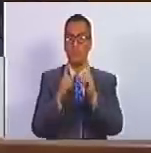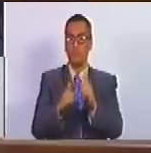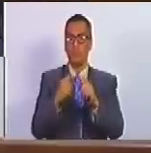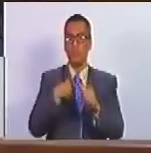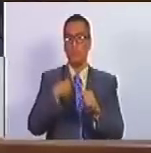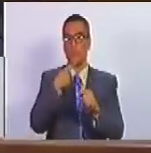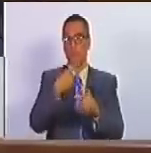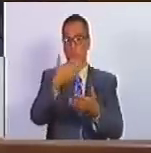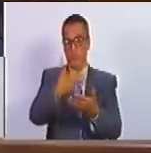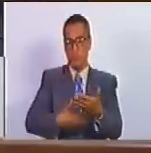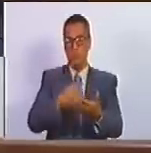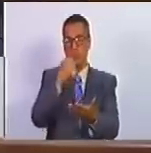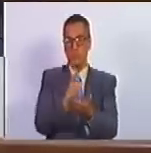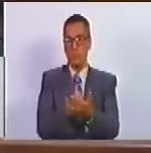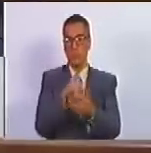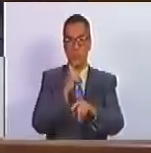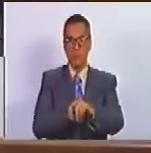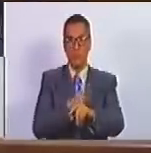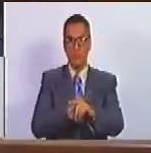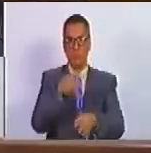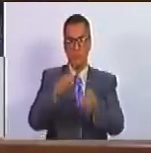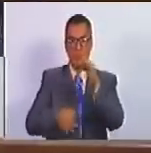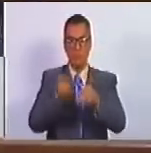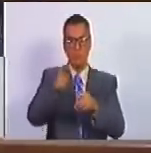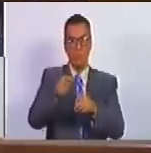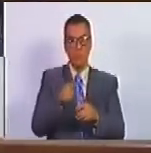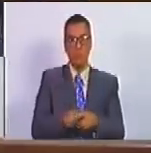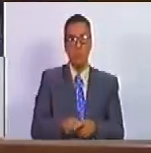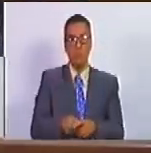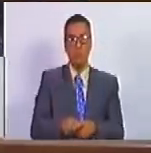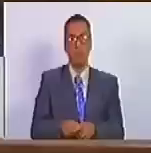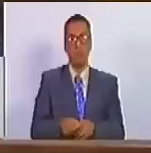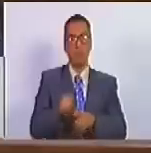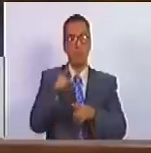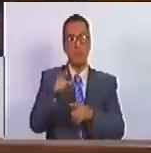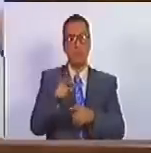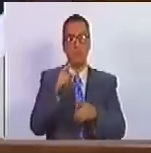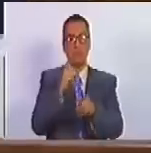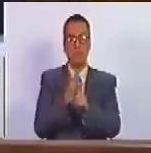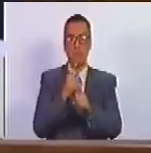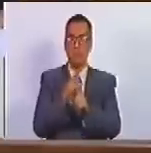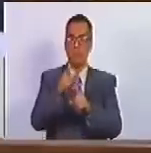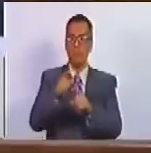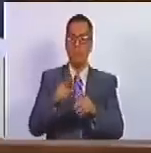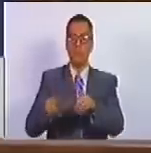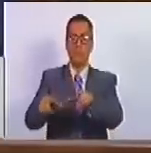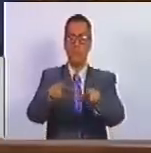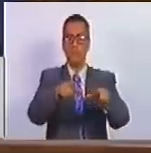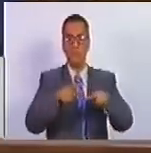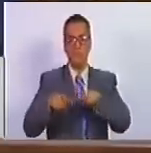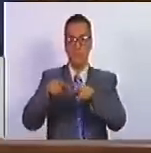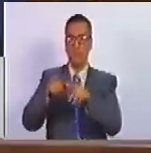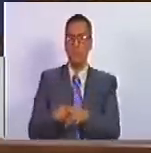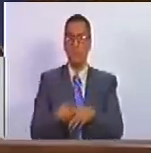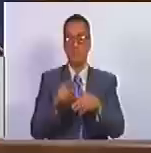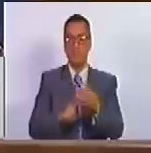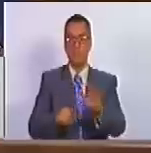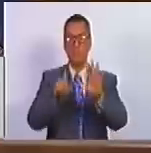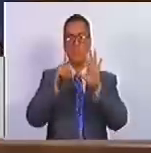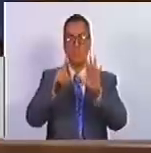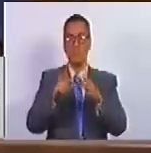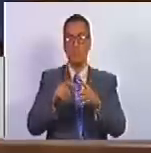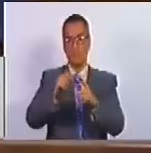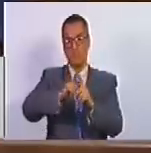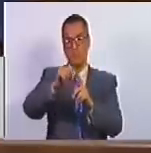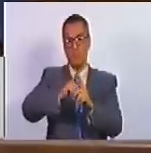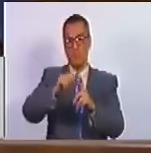deje constar una situación jurídica en el ámbito de competencia del municipio. 6.